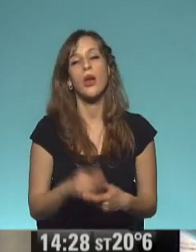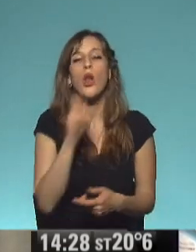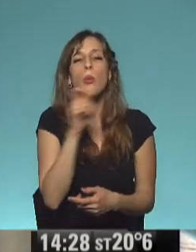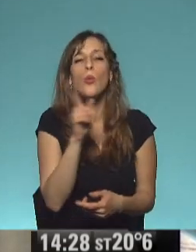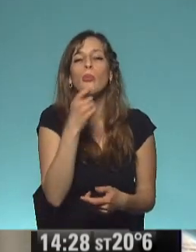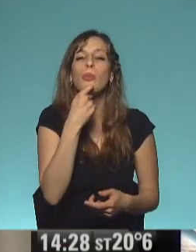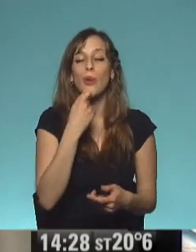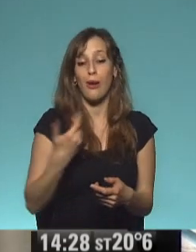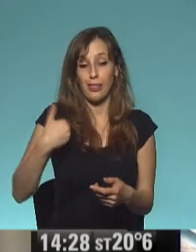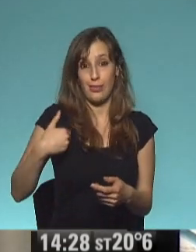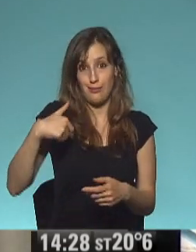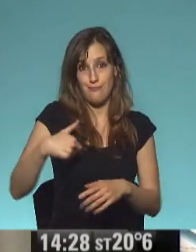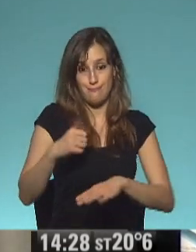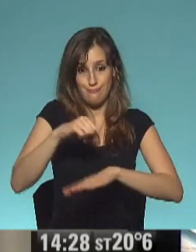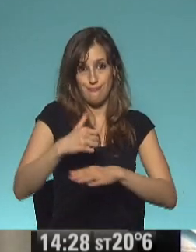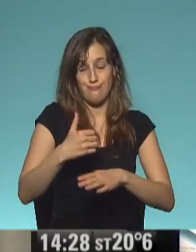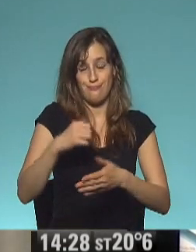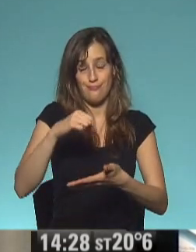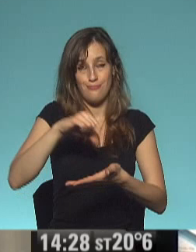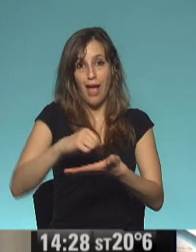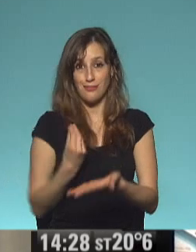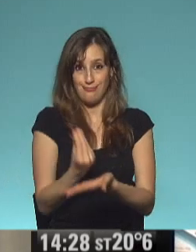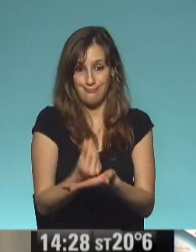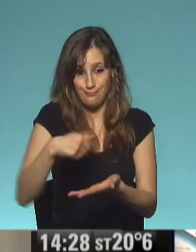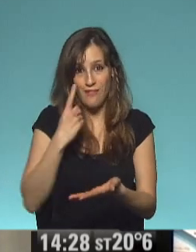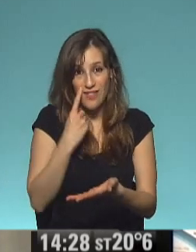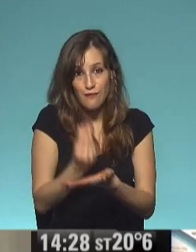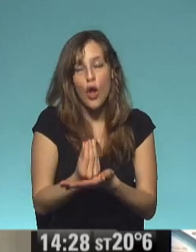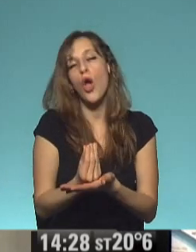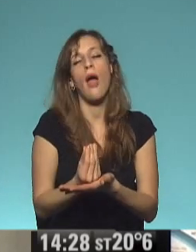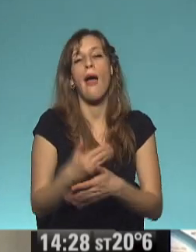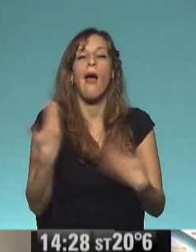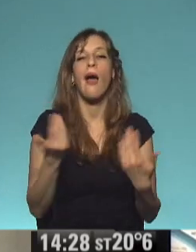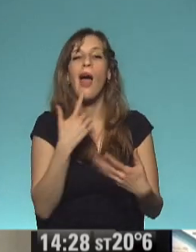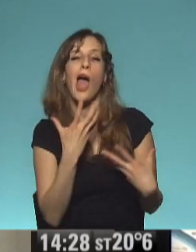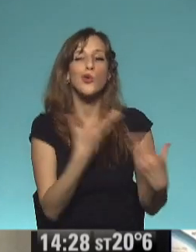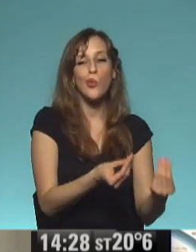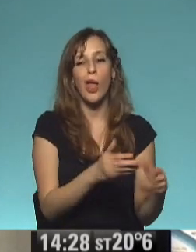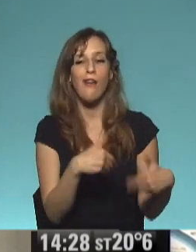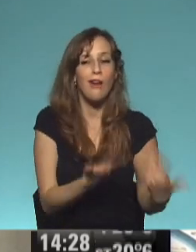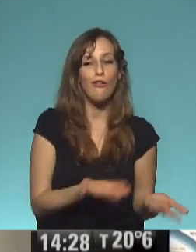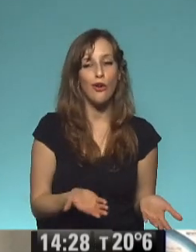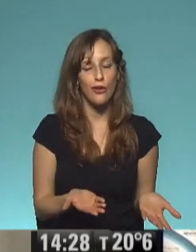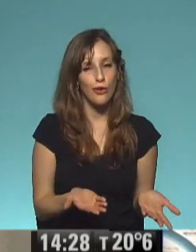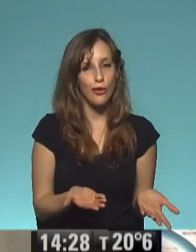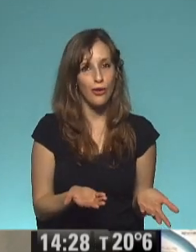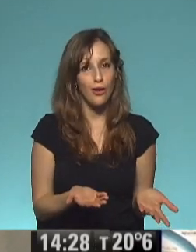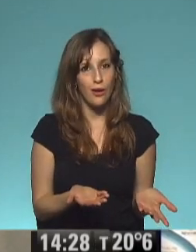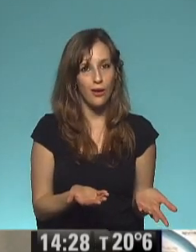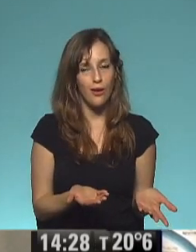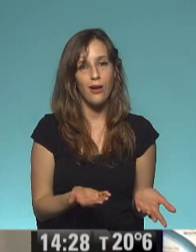central determina graciosamente a quién ayuda y a quién no. Porque le puede pasar lo que le pasó a Gildo. Que le toque un loco...